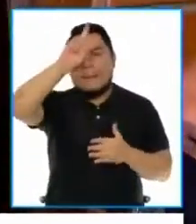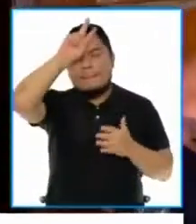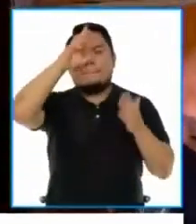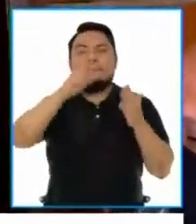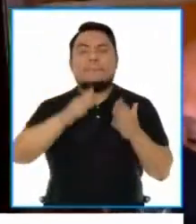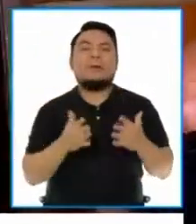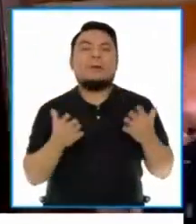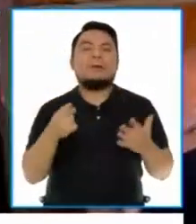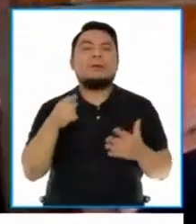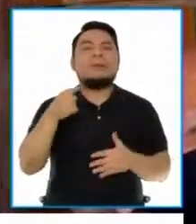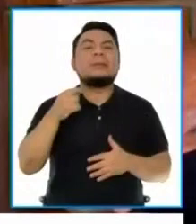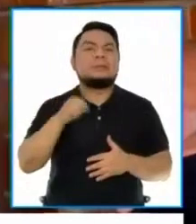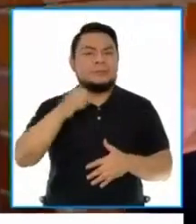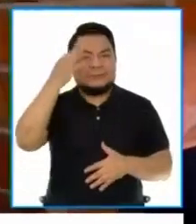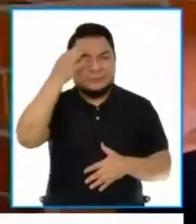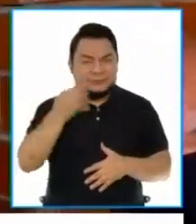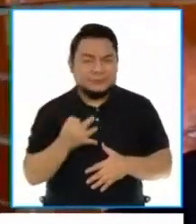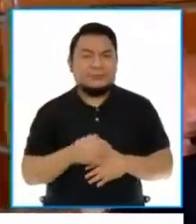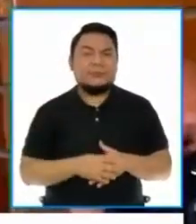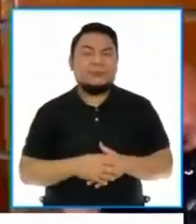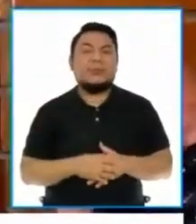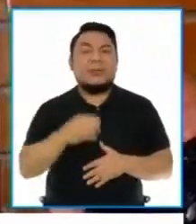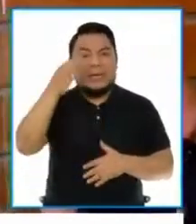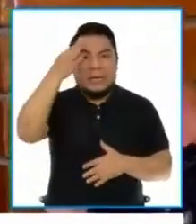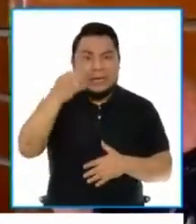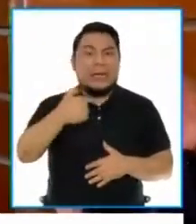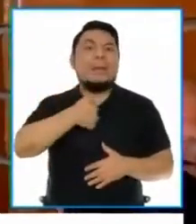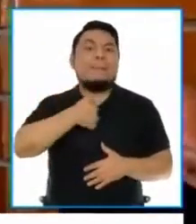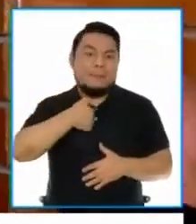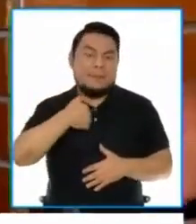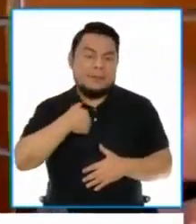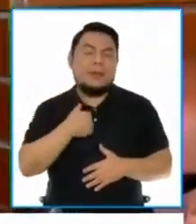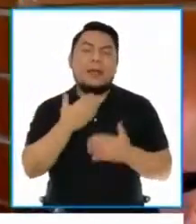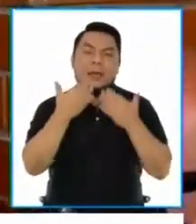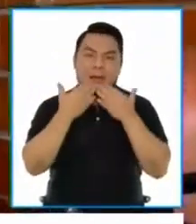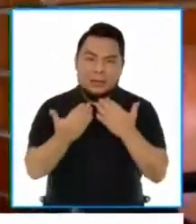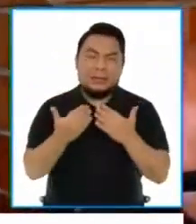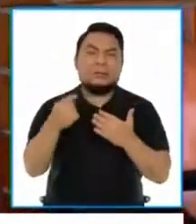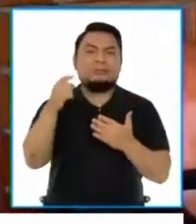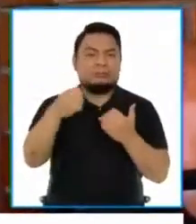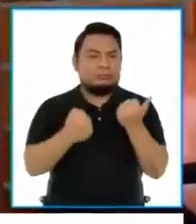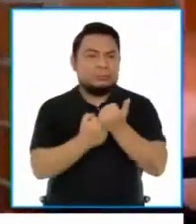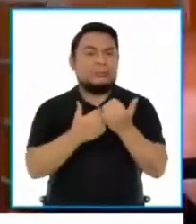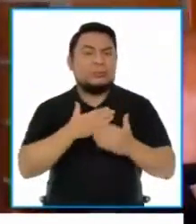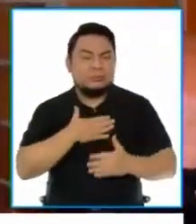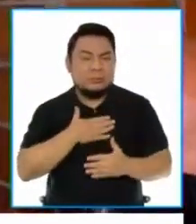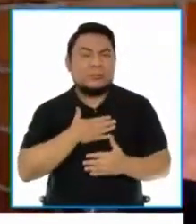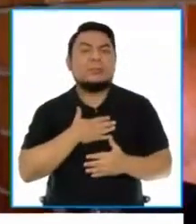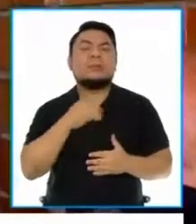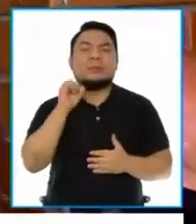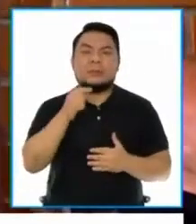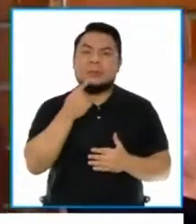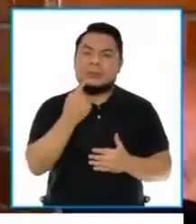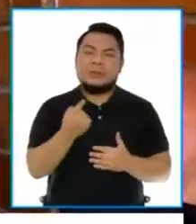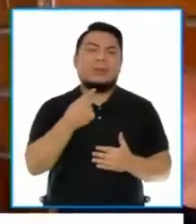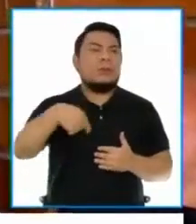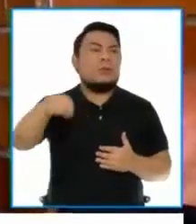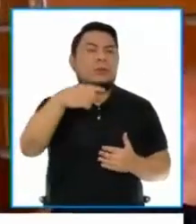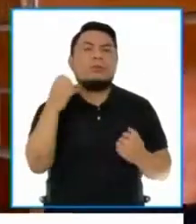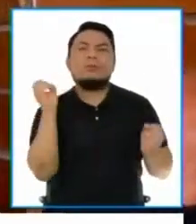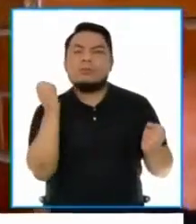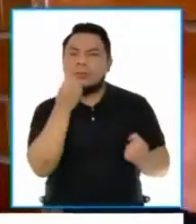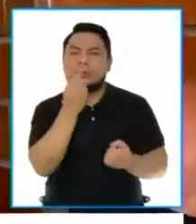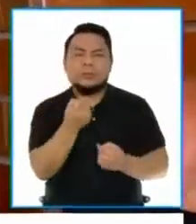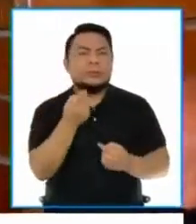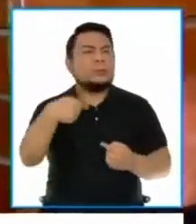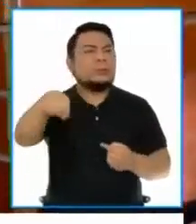peruanos que creen en mí y que han respaldado desde donde están, con